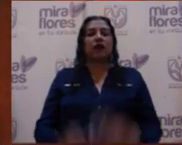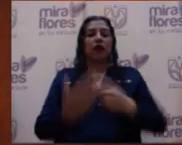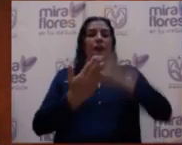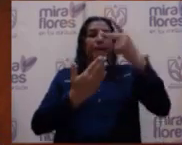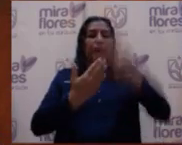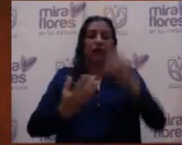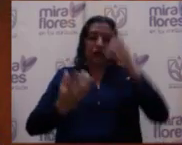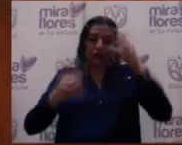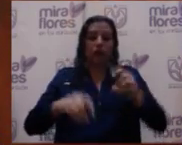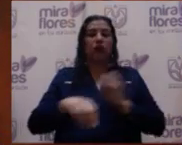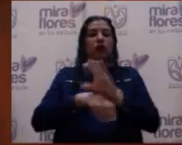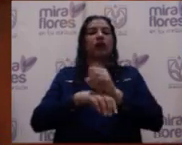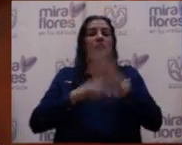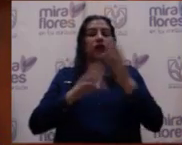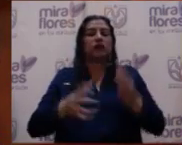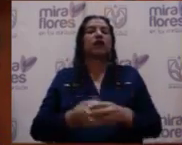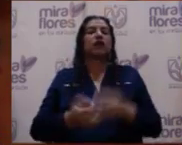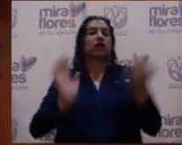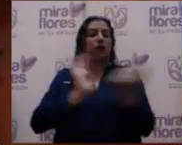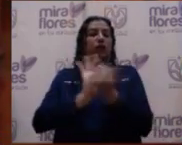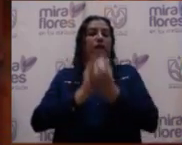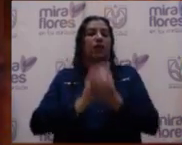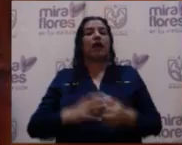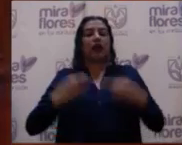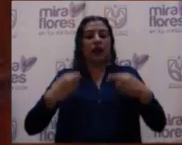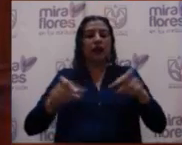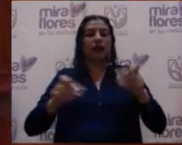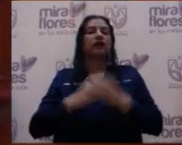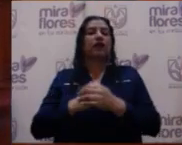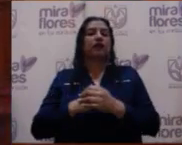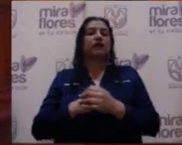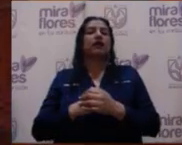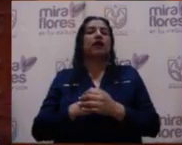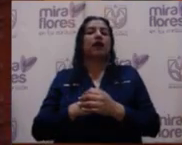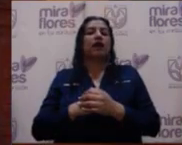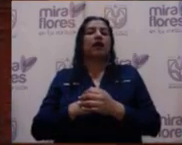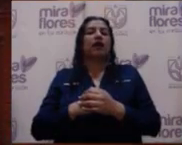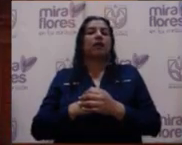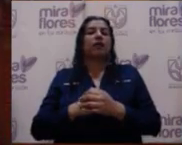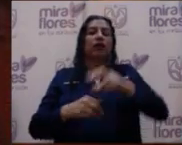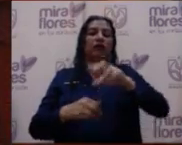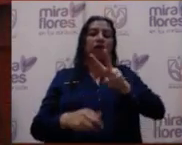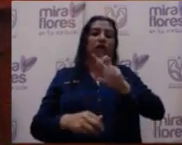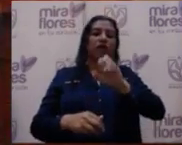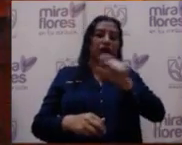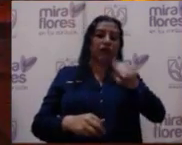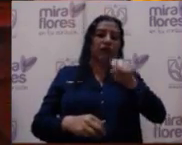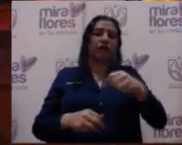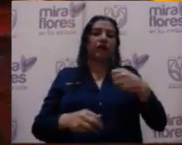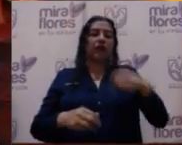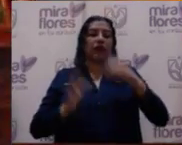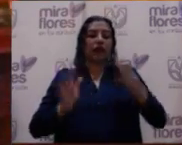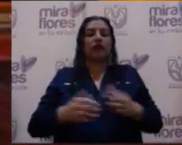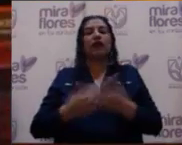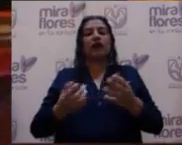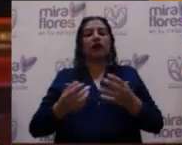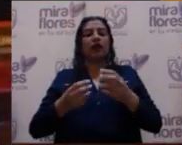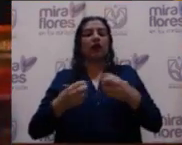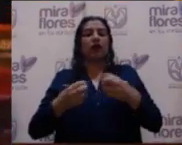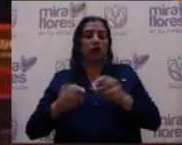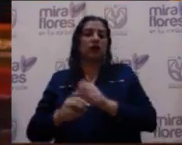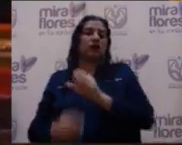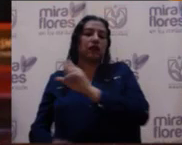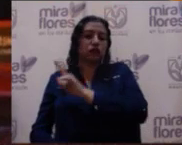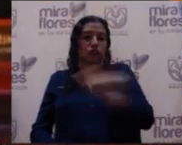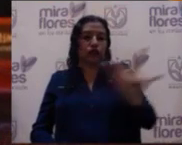Proyecto de acuerdo de consejo que aprueba la licencia del alcalde de Miraflores, Jorge Vicente Martín Muñoz Wells, y autoriza su viaje a la ciudad